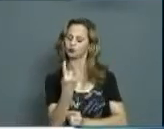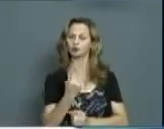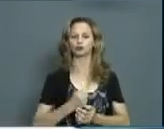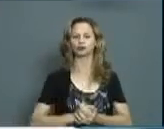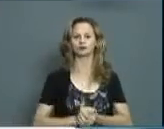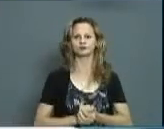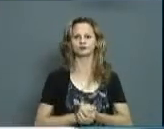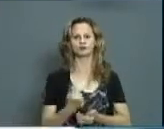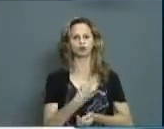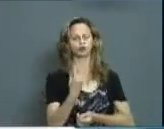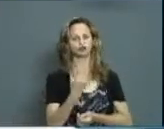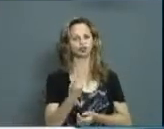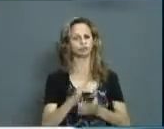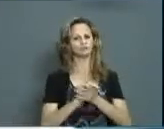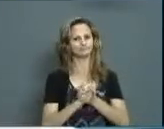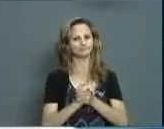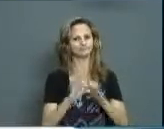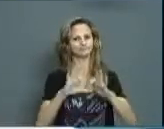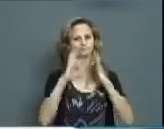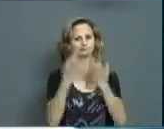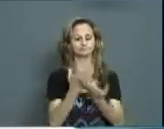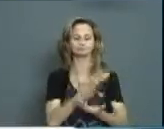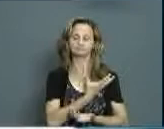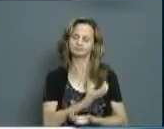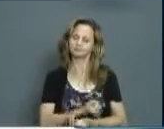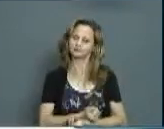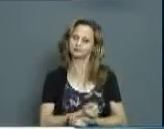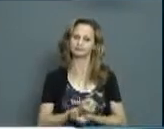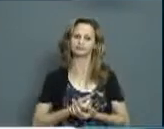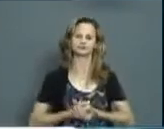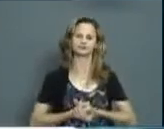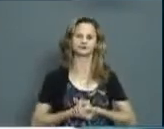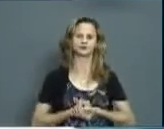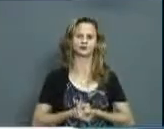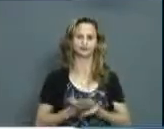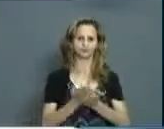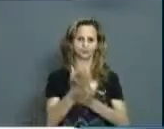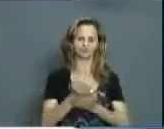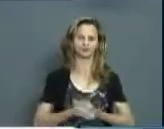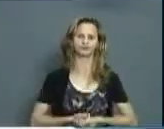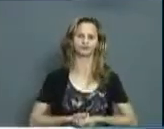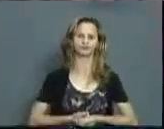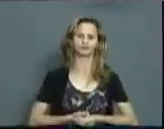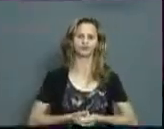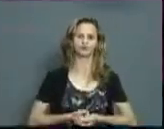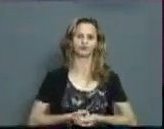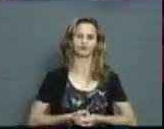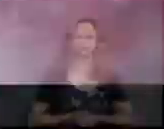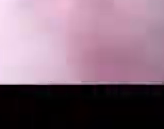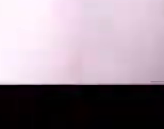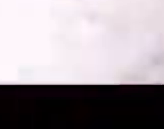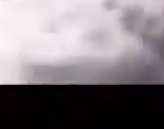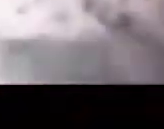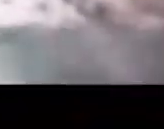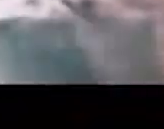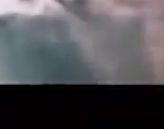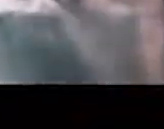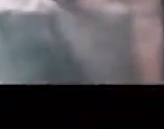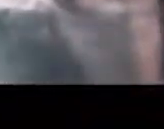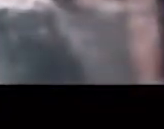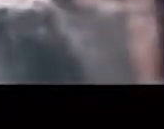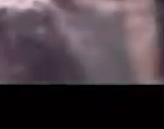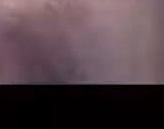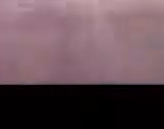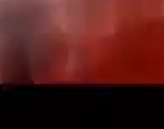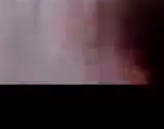aquí, transmitimos nuestras más sentidas condolencias a sus familiares y amistades. Continúe con nosotros. Es real y está